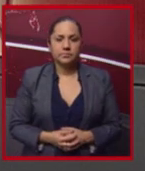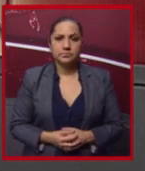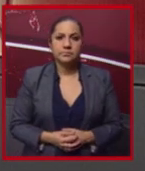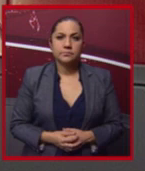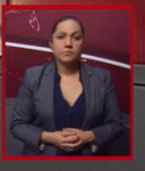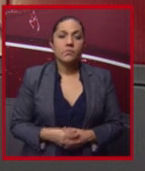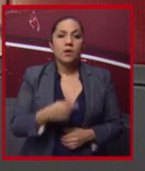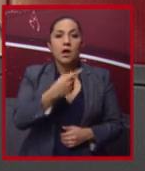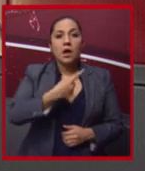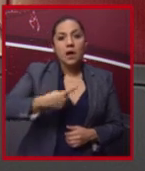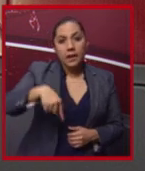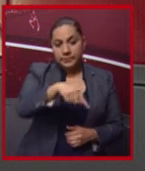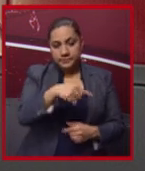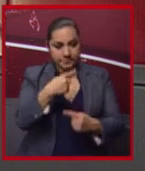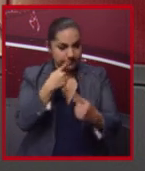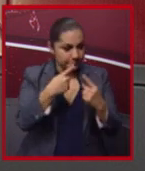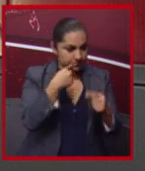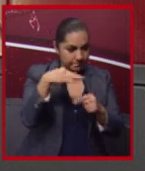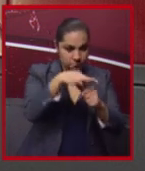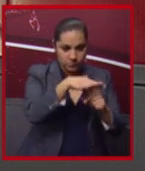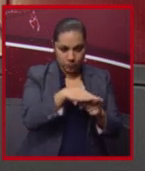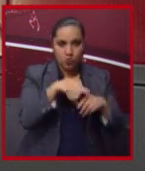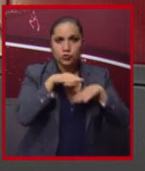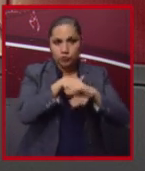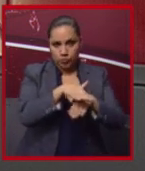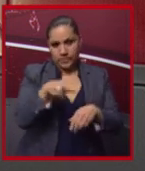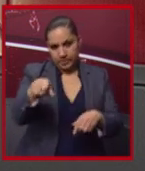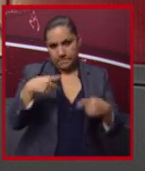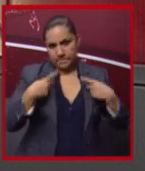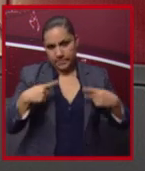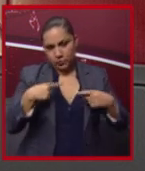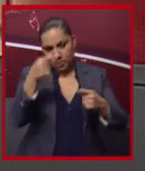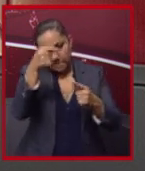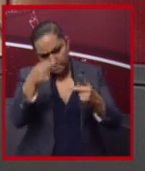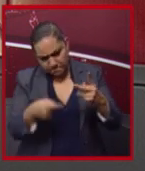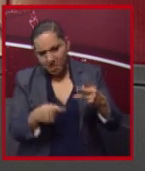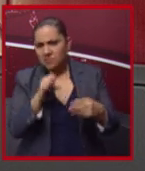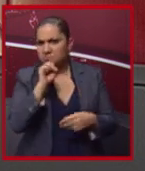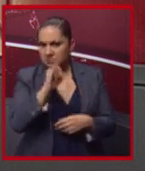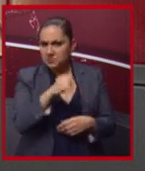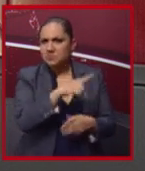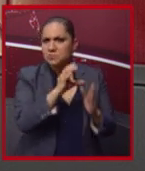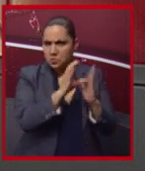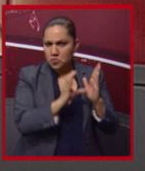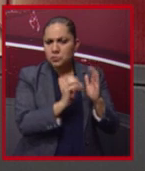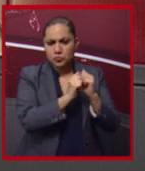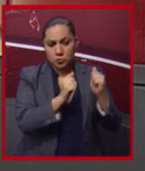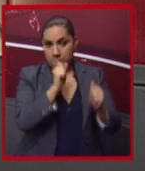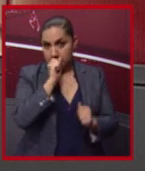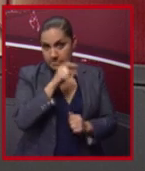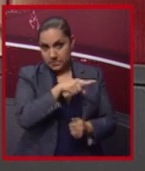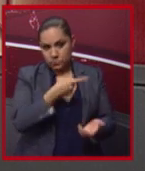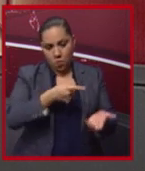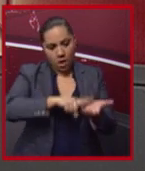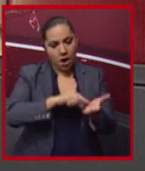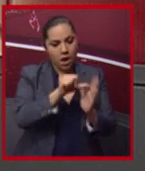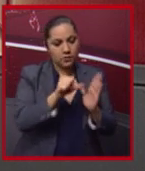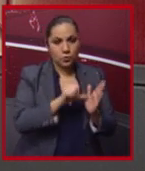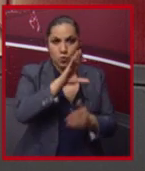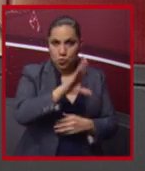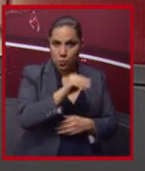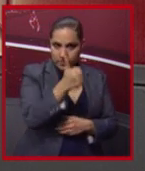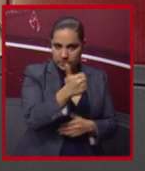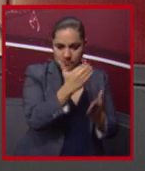Bueno, después de la votación del dictamen de elegibilidad de aspirantes y conforme a lo establecido en el artículo 96 de la Constitución, se procedió a